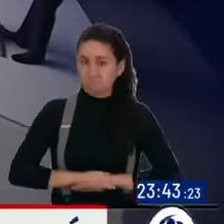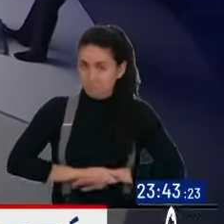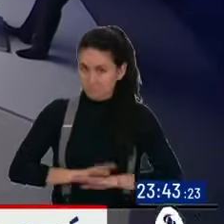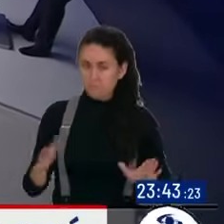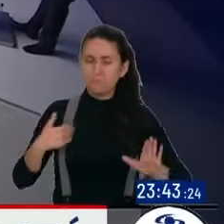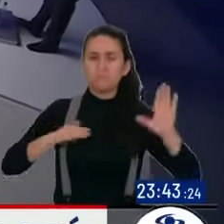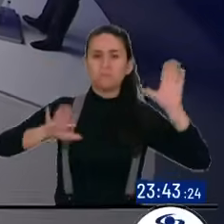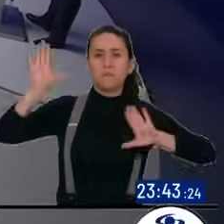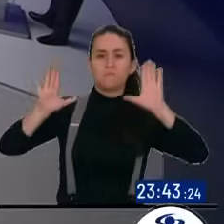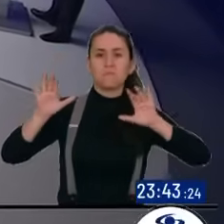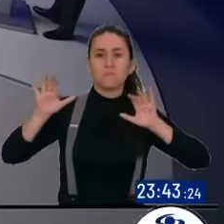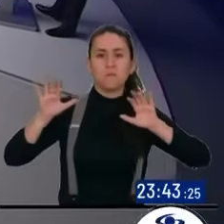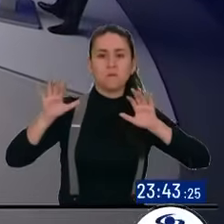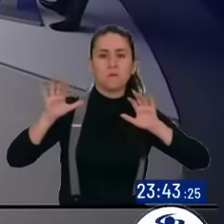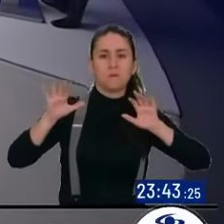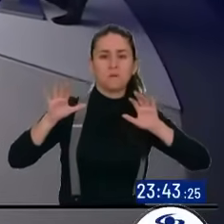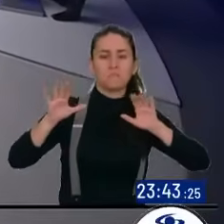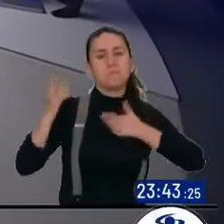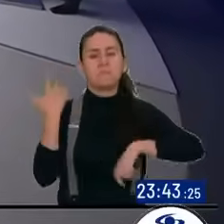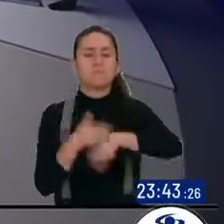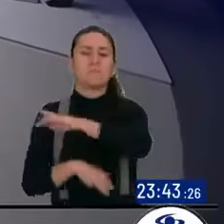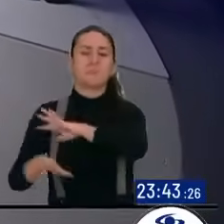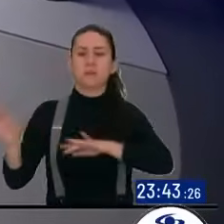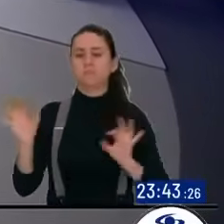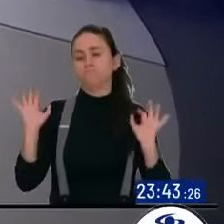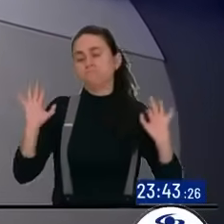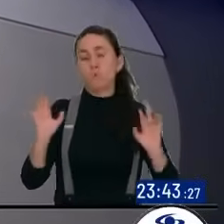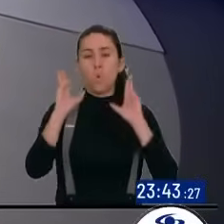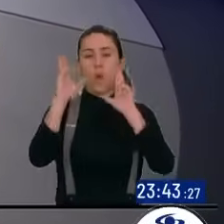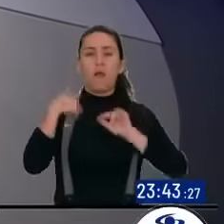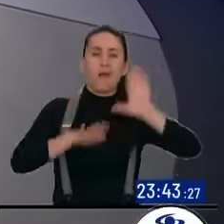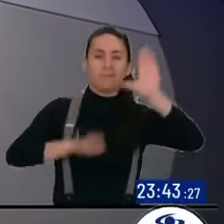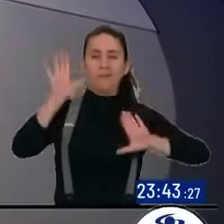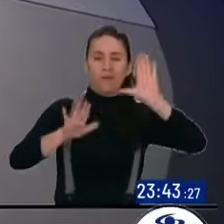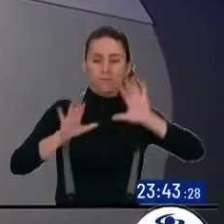desordenaron y en su mayoría afirmaron que esperan pasar a la segunda vuelta.